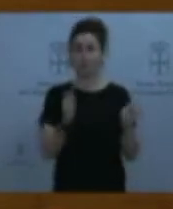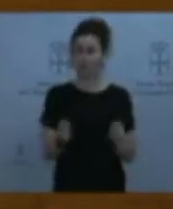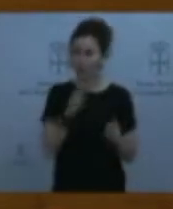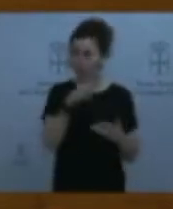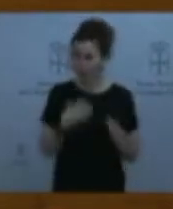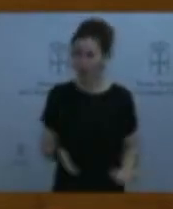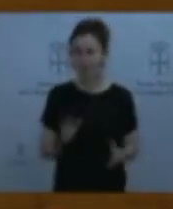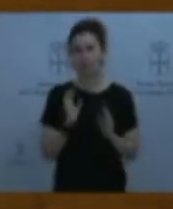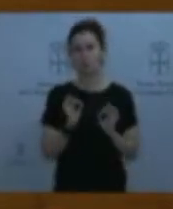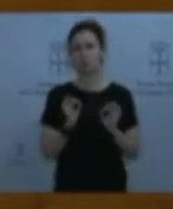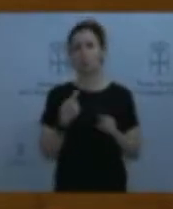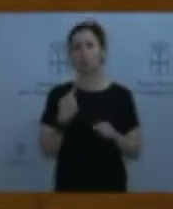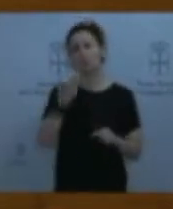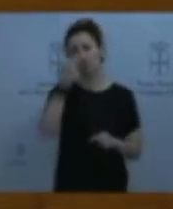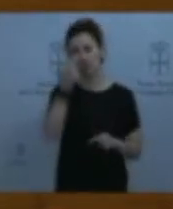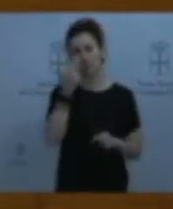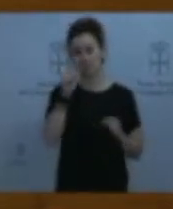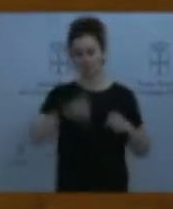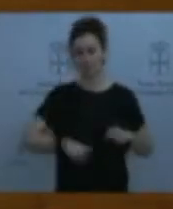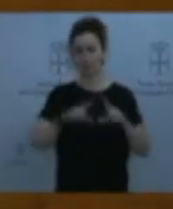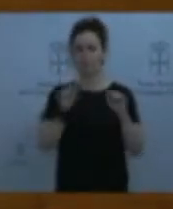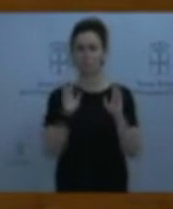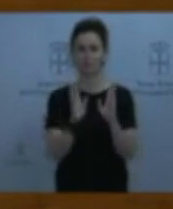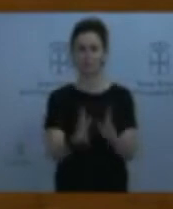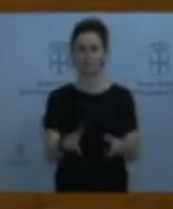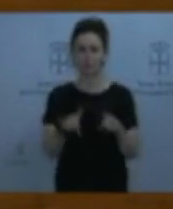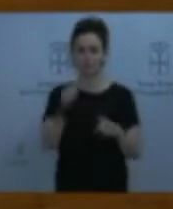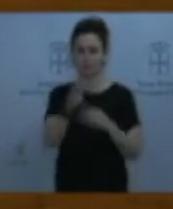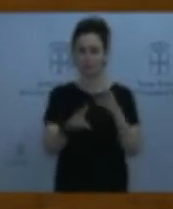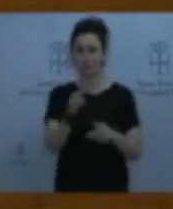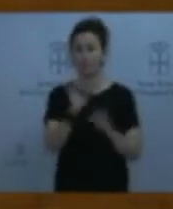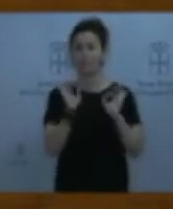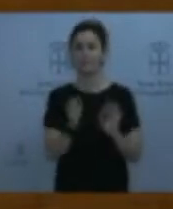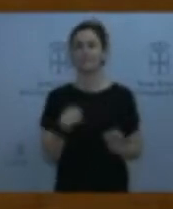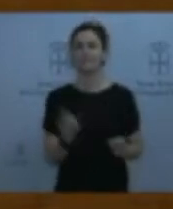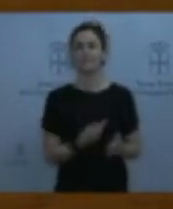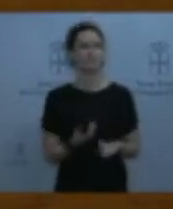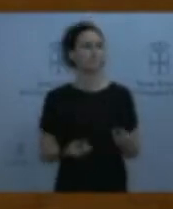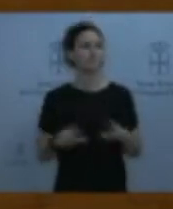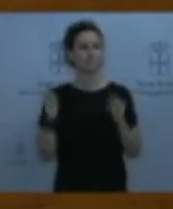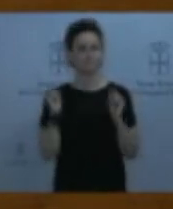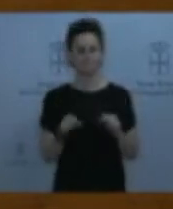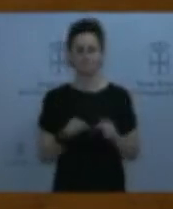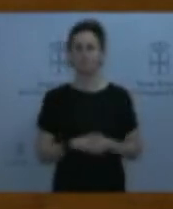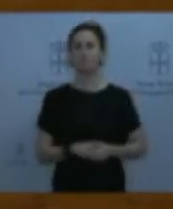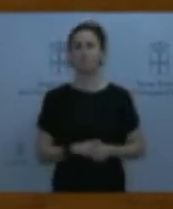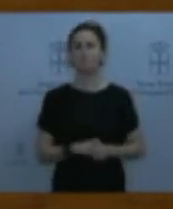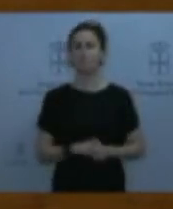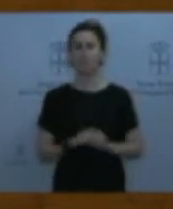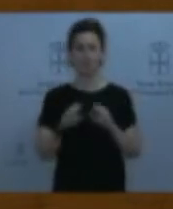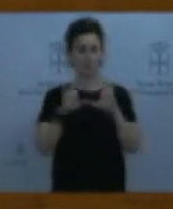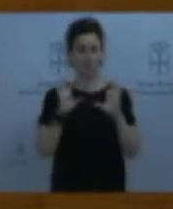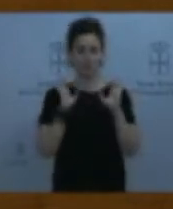está expoliando los intereses de Asturias. Con lo cual, nosotros, y termino, tenemos claro que ese es el